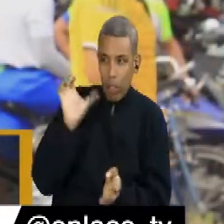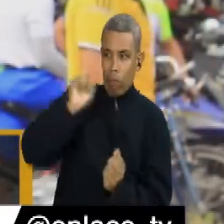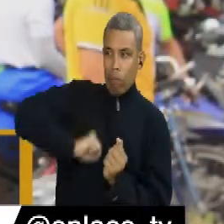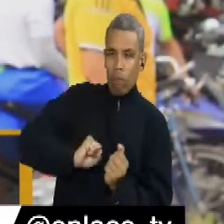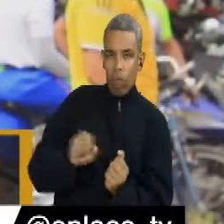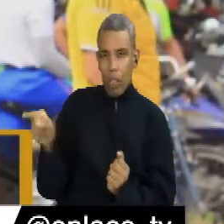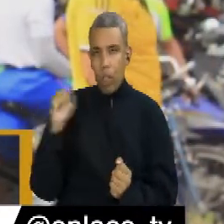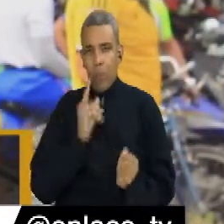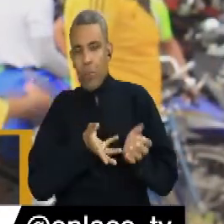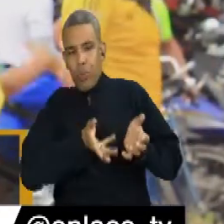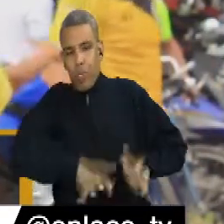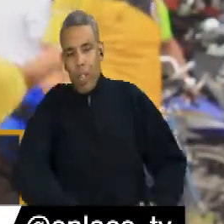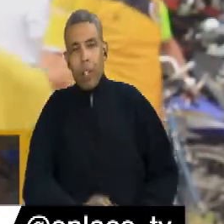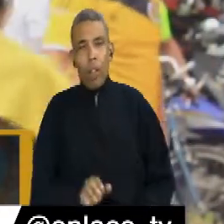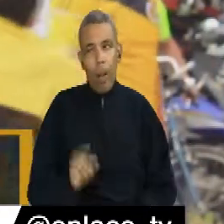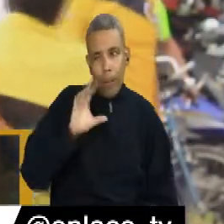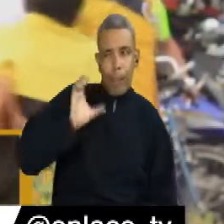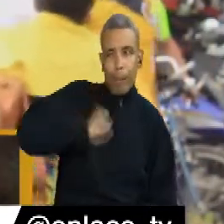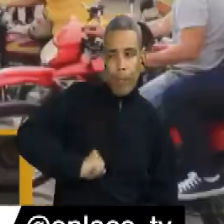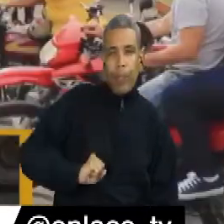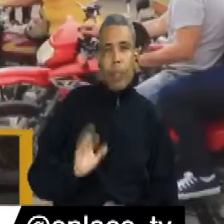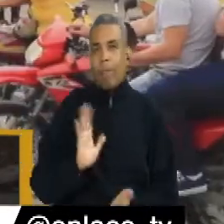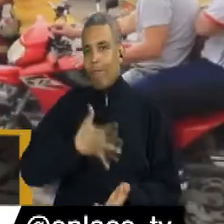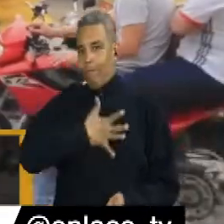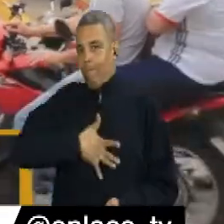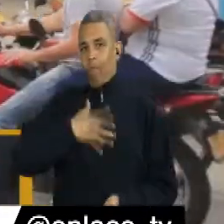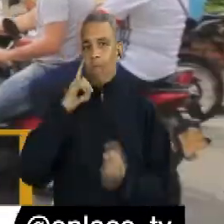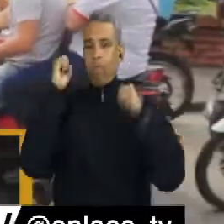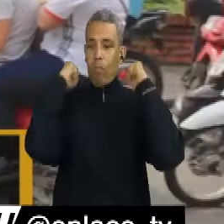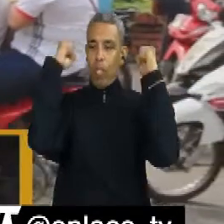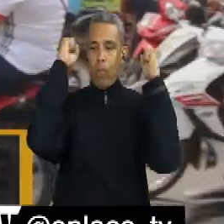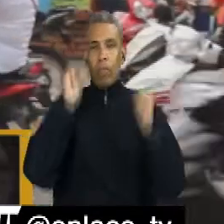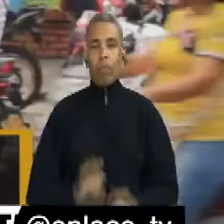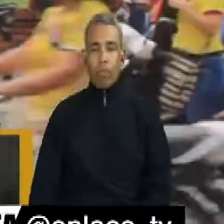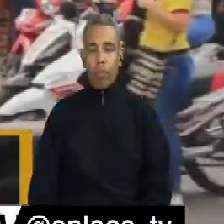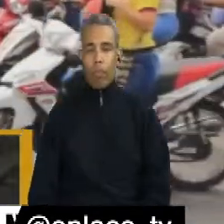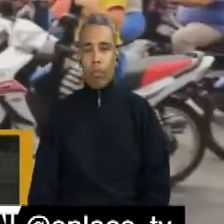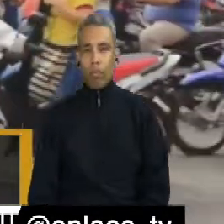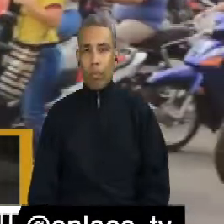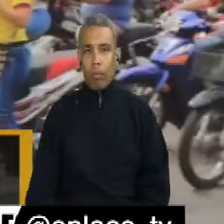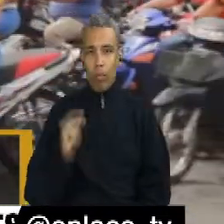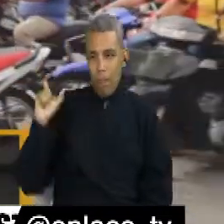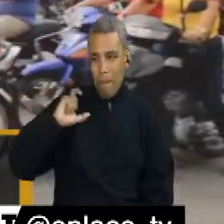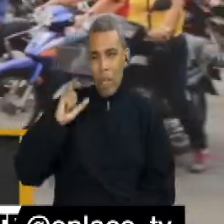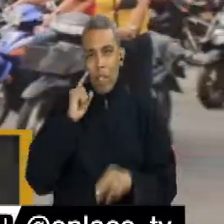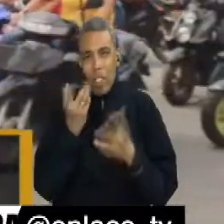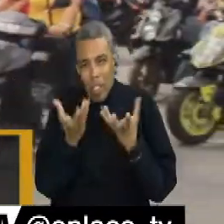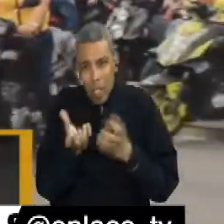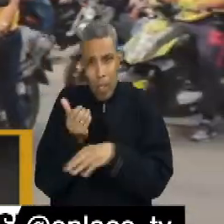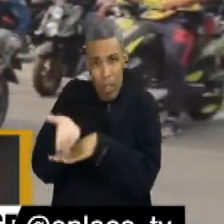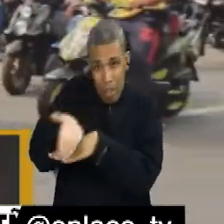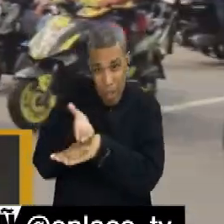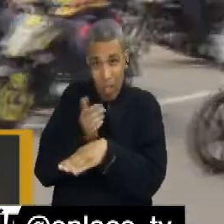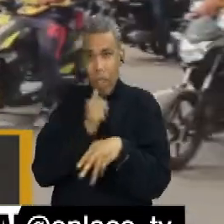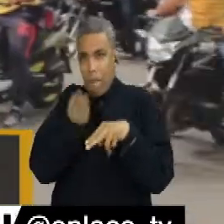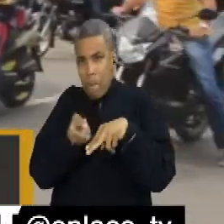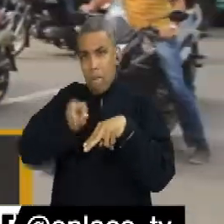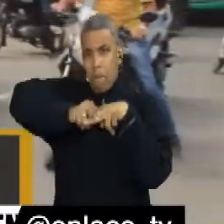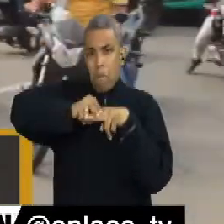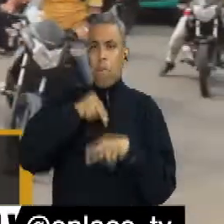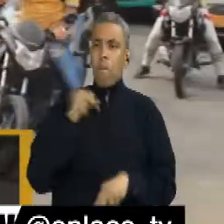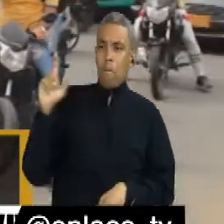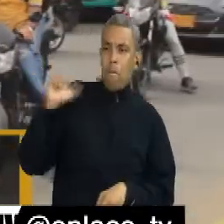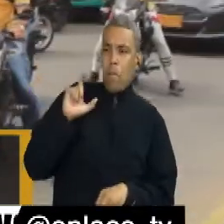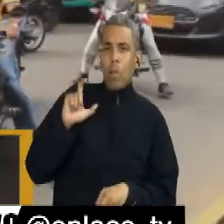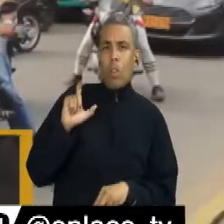voluntad política para hablar del presupuesto para educación. El ajuste salarial es uno de los requerimientos de los maestros. A esto se le suma, según ellos,